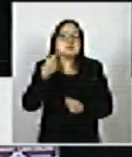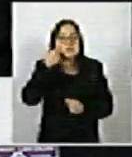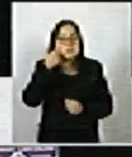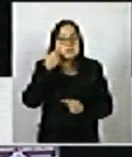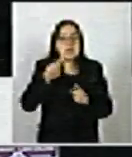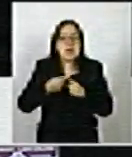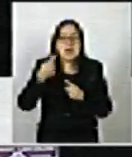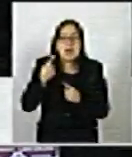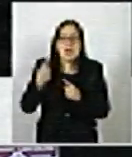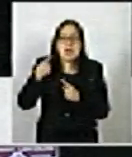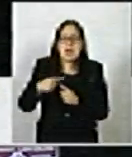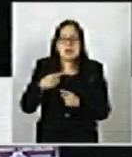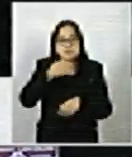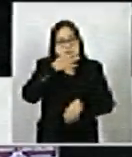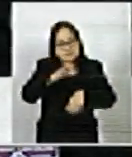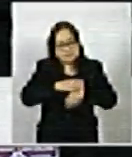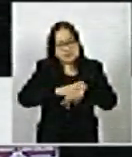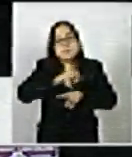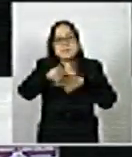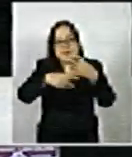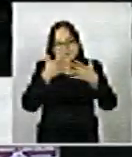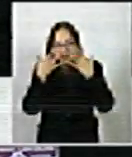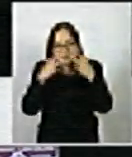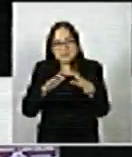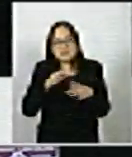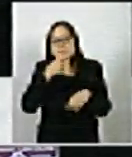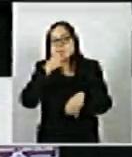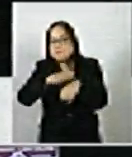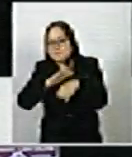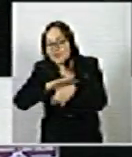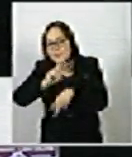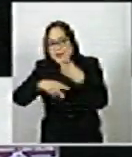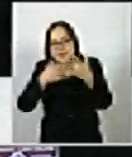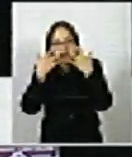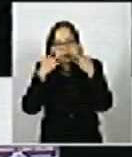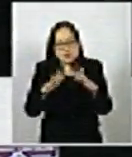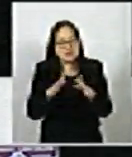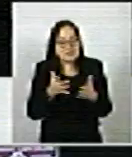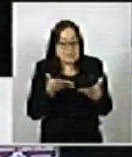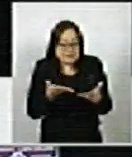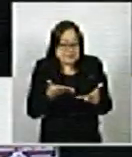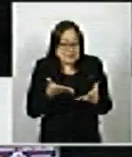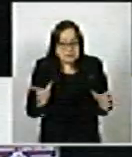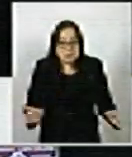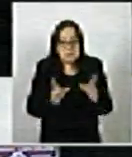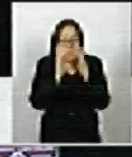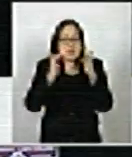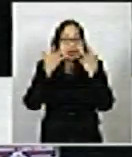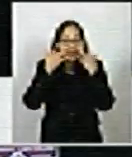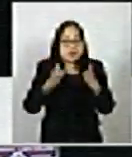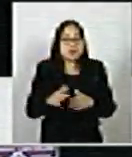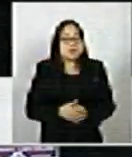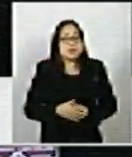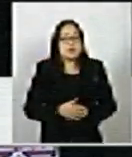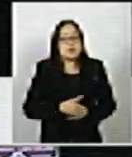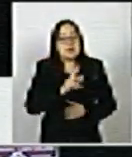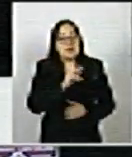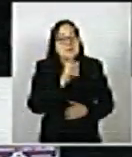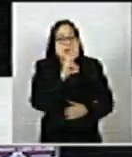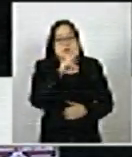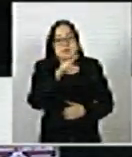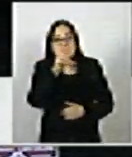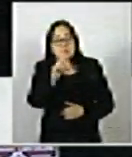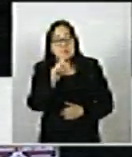anunciada cuando recibimos el programa el plan de gobierno del presidente a lópez